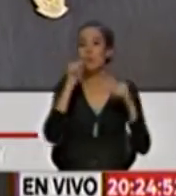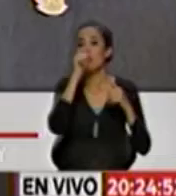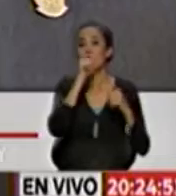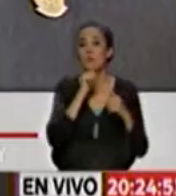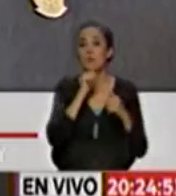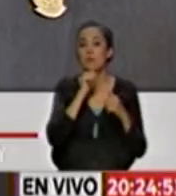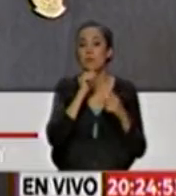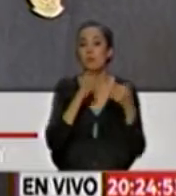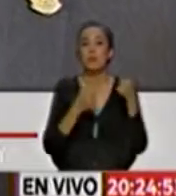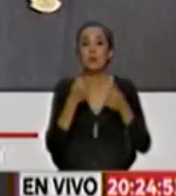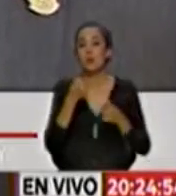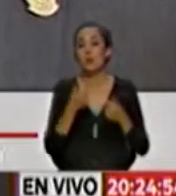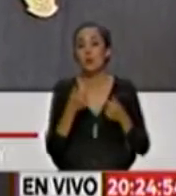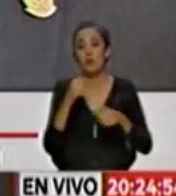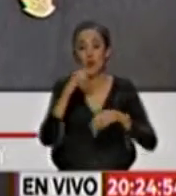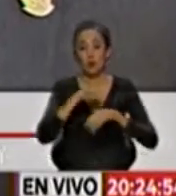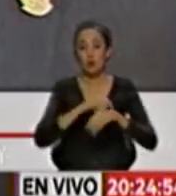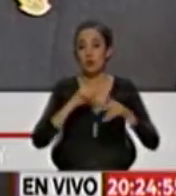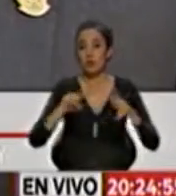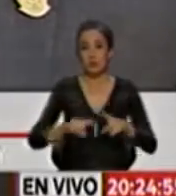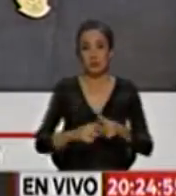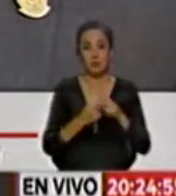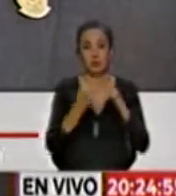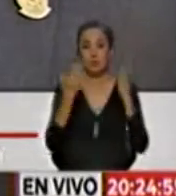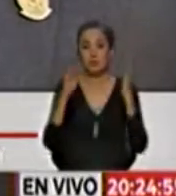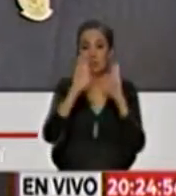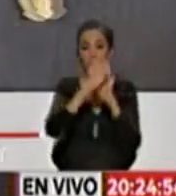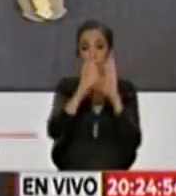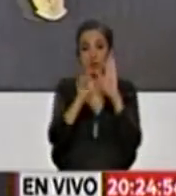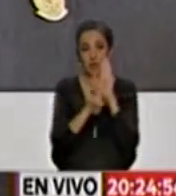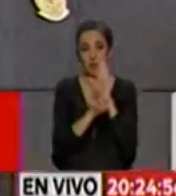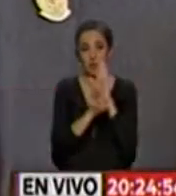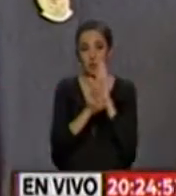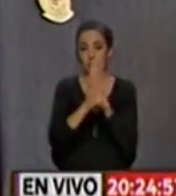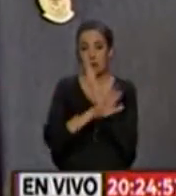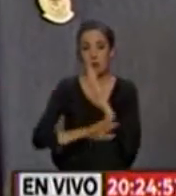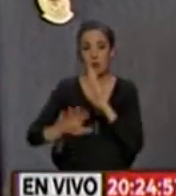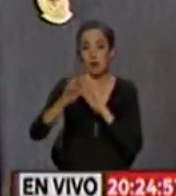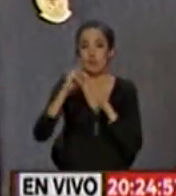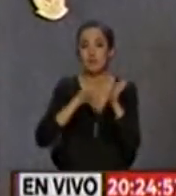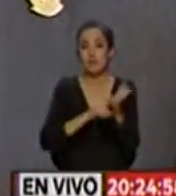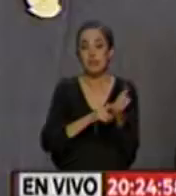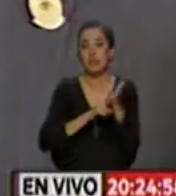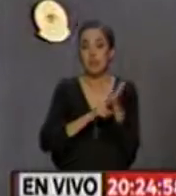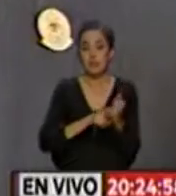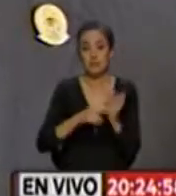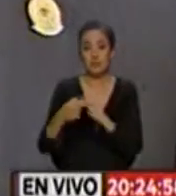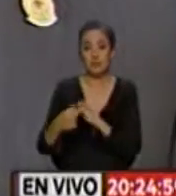tiempo, pues van a poder presentar esto como currículum o como requisito. Esto lo que hace